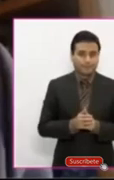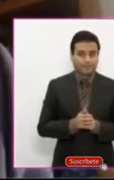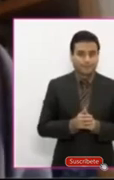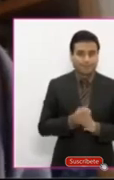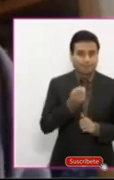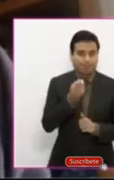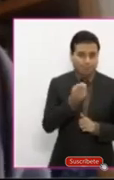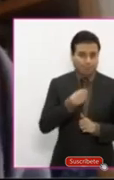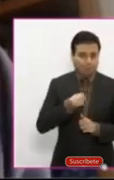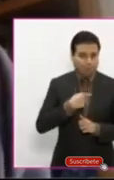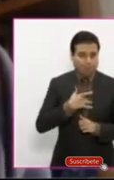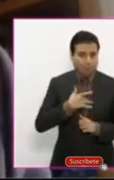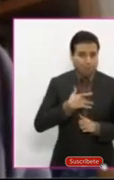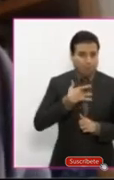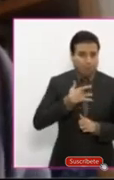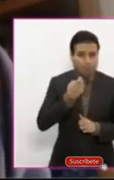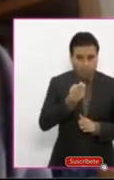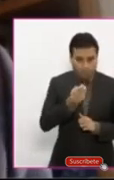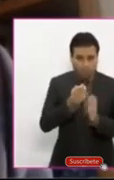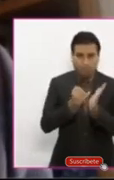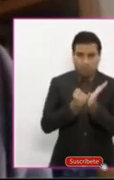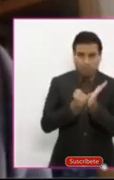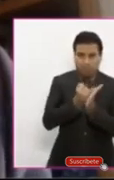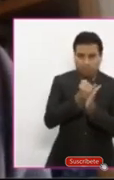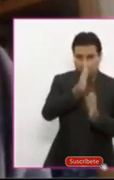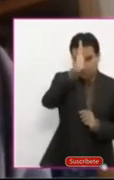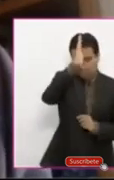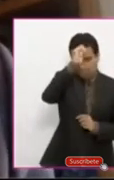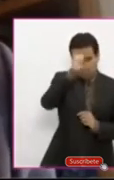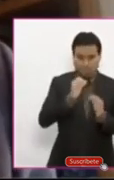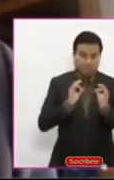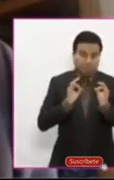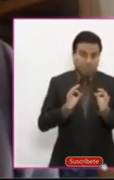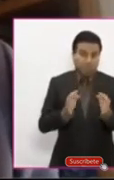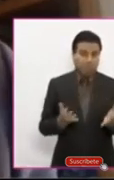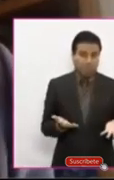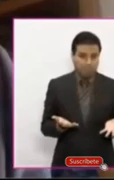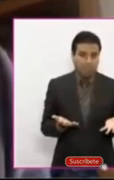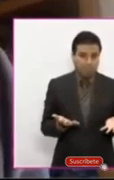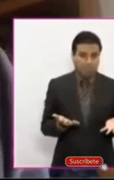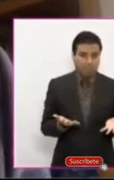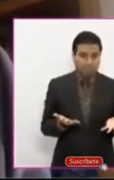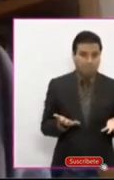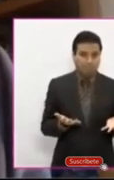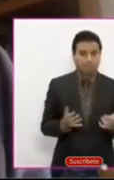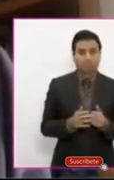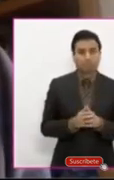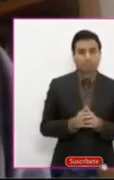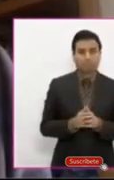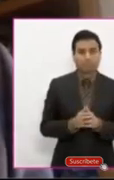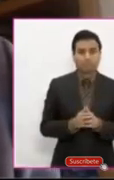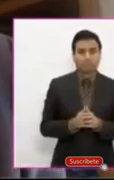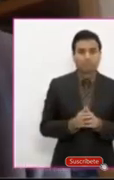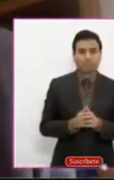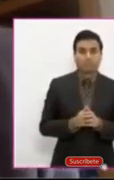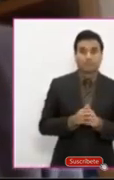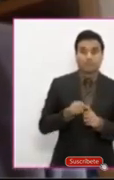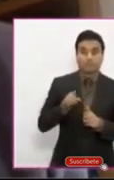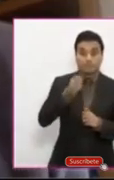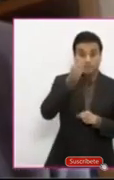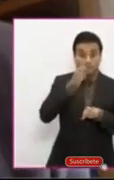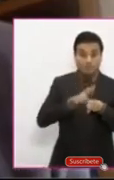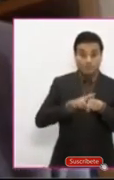me parece que este es un acuerdo que insisto gracias a una muy oportuna consultar nos